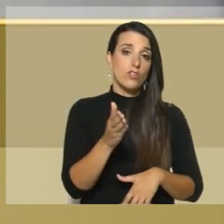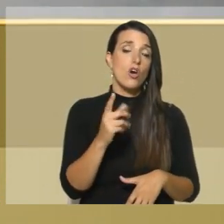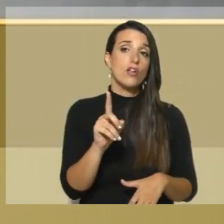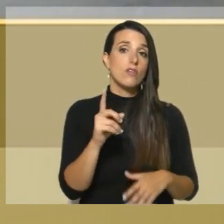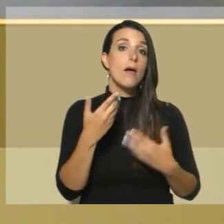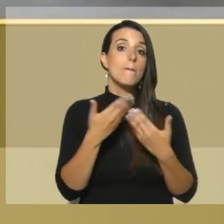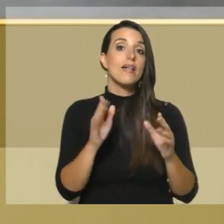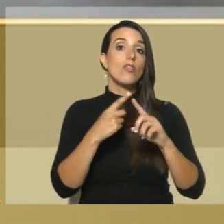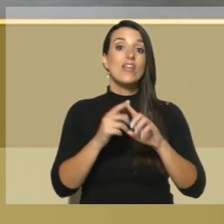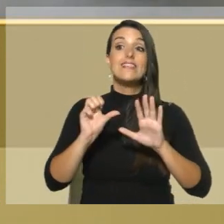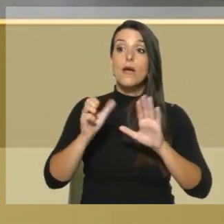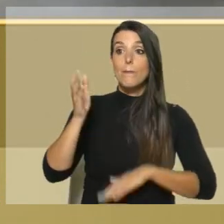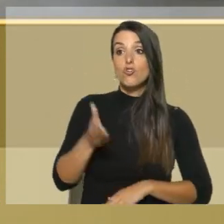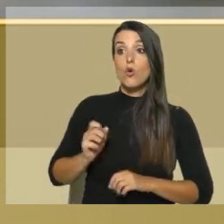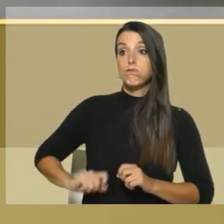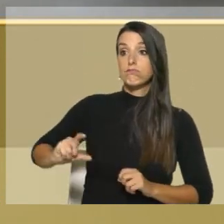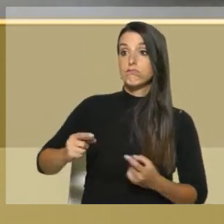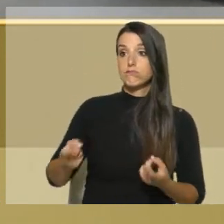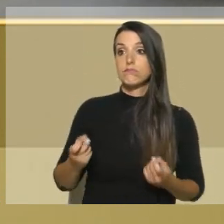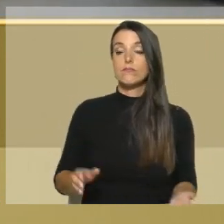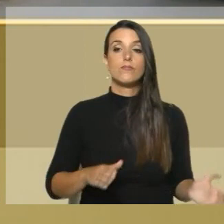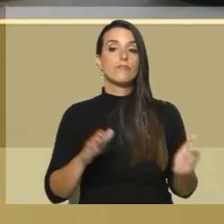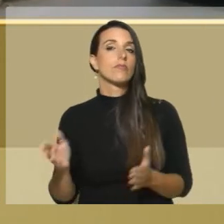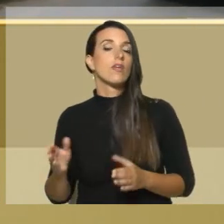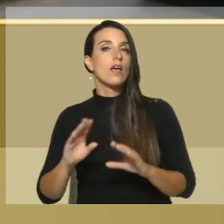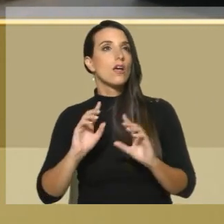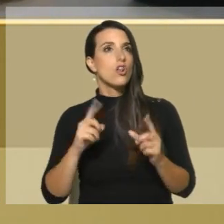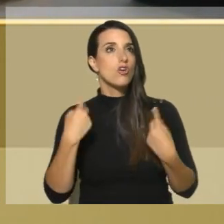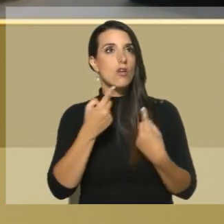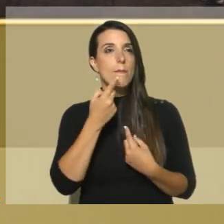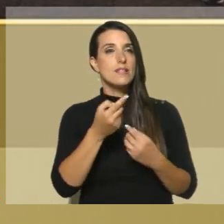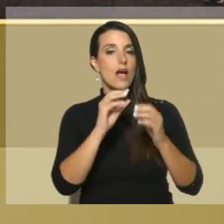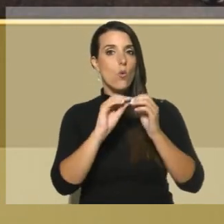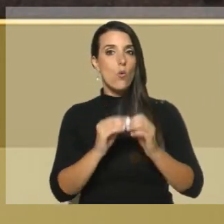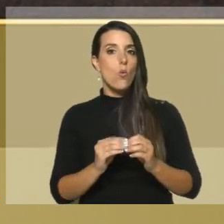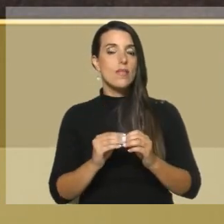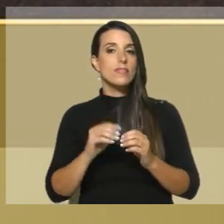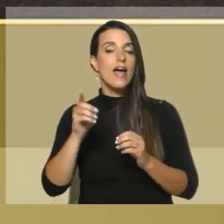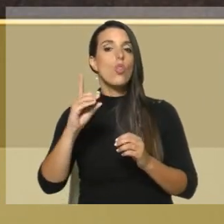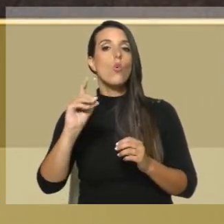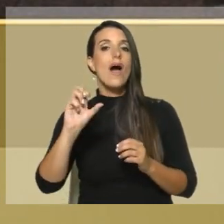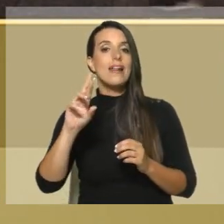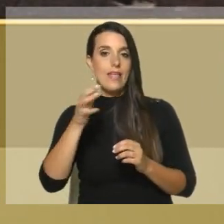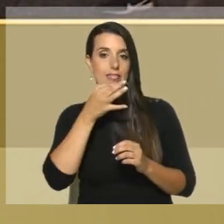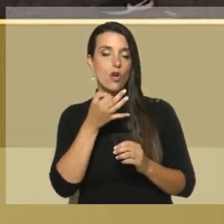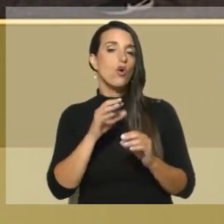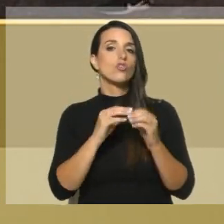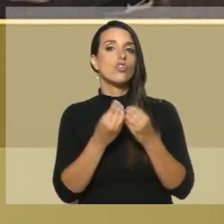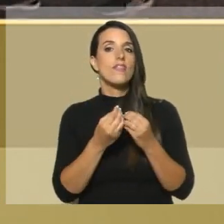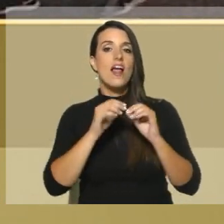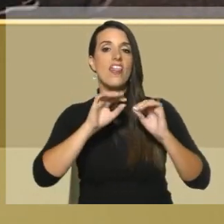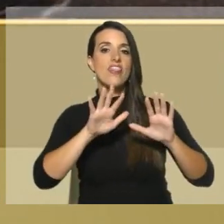a discutir de ahí en adelante de un 6%. Calculábamos, que nos calculó el Cuesta Duarte, aproximadamente